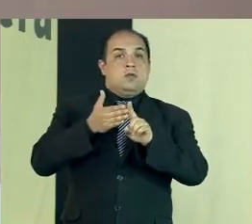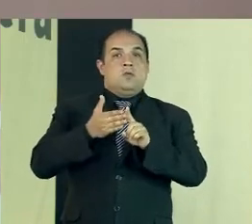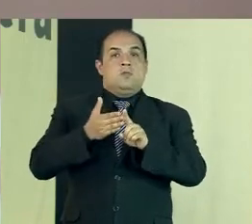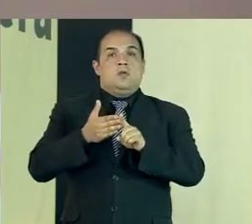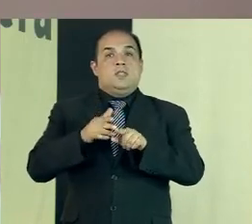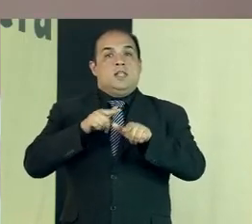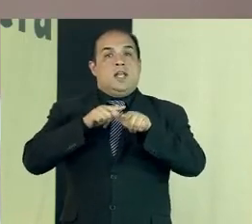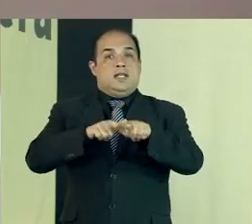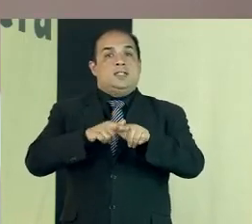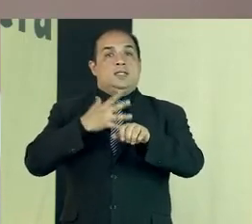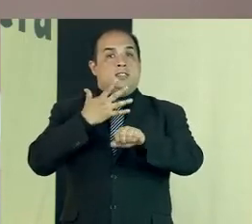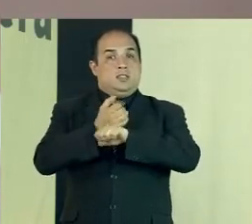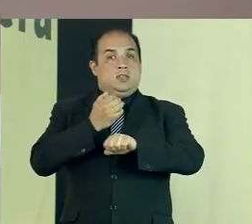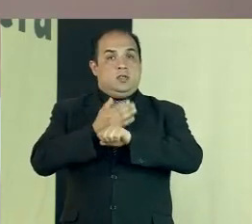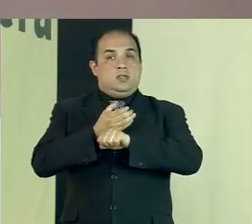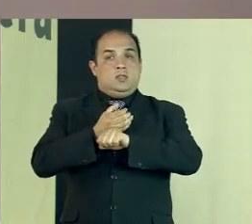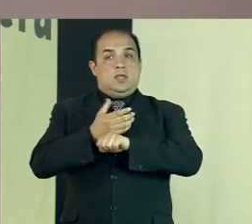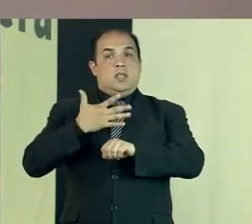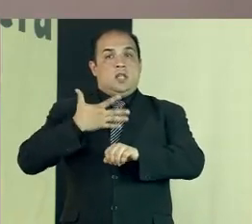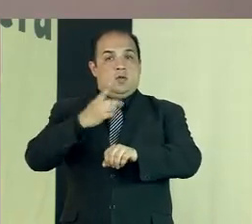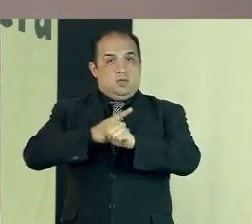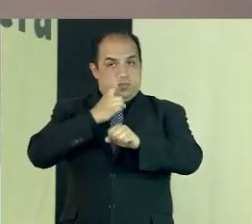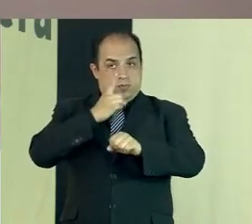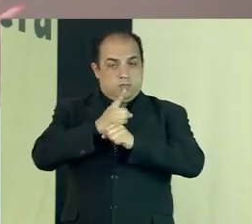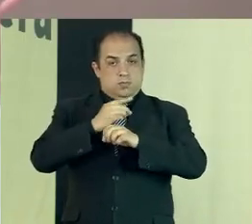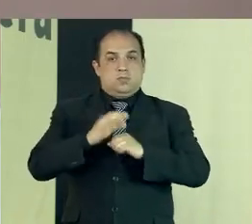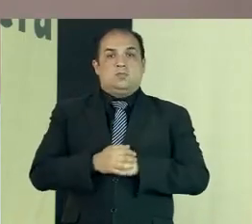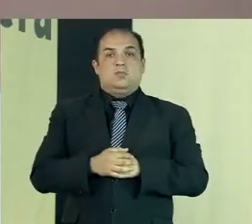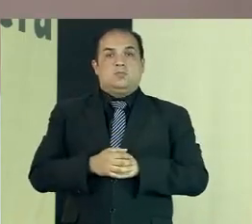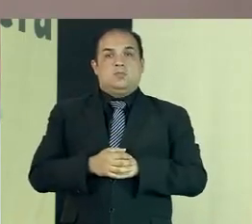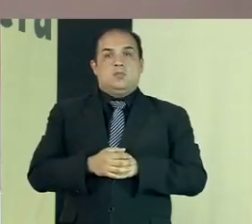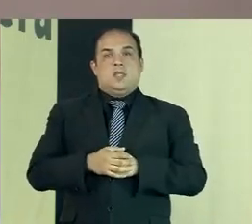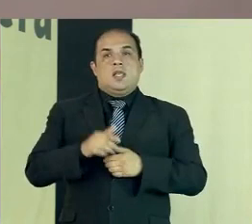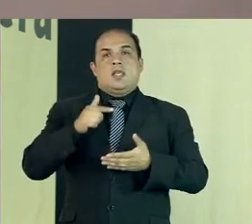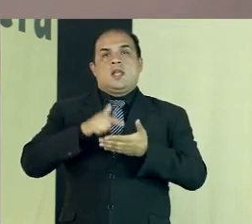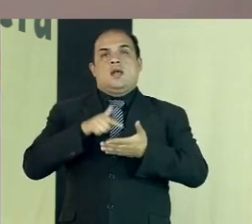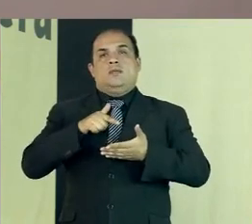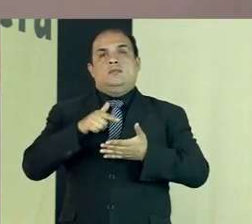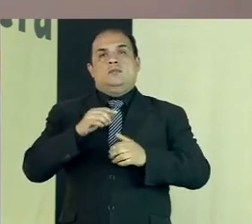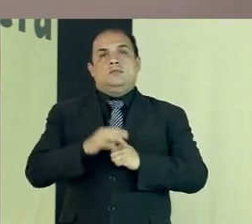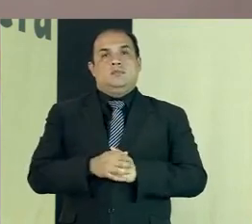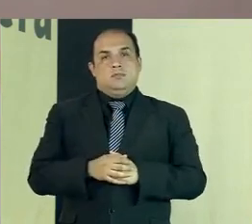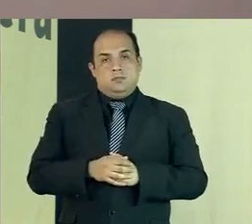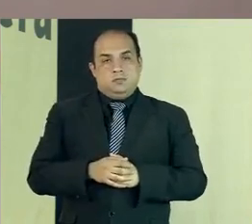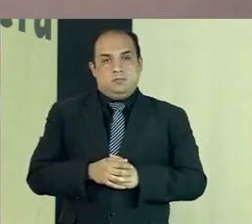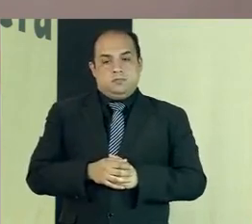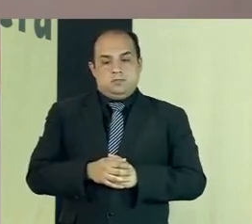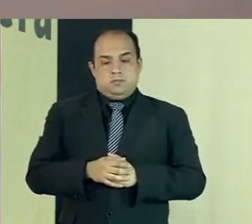en la dirección de oportunidad es clave es otra cosa